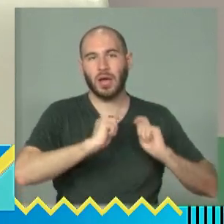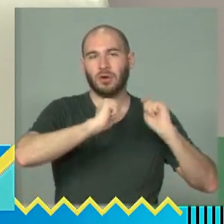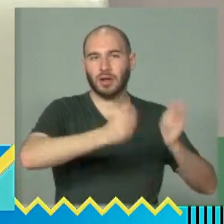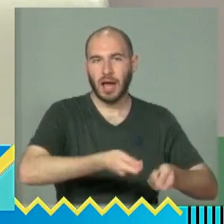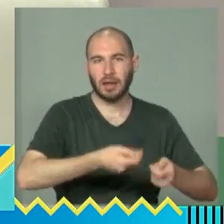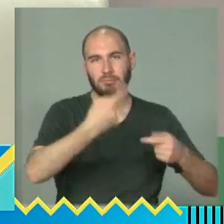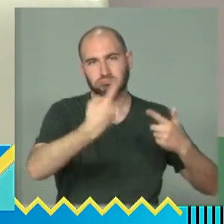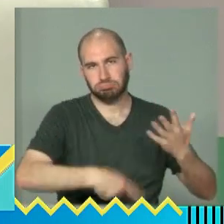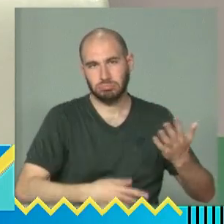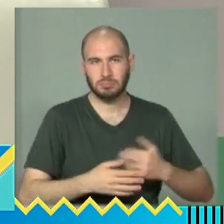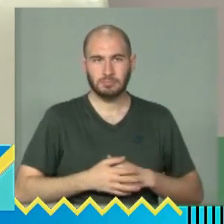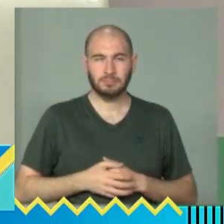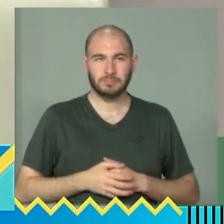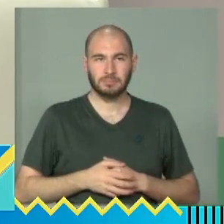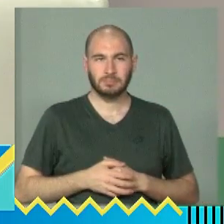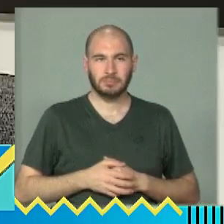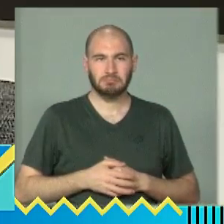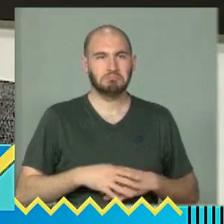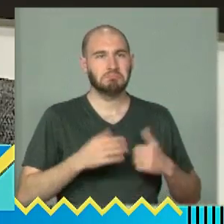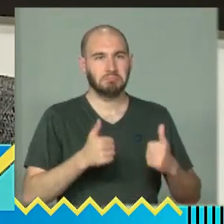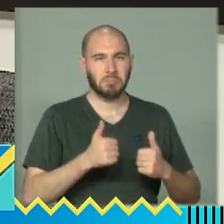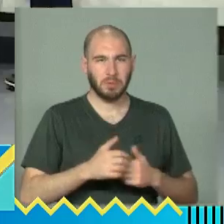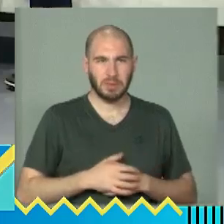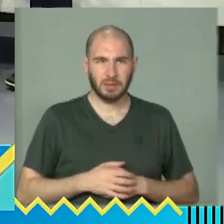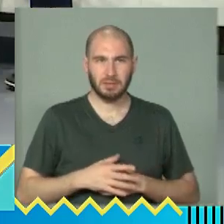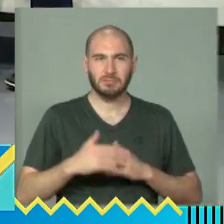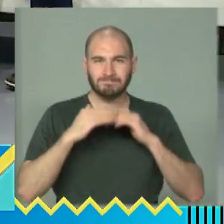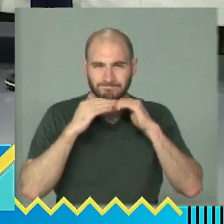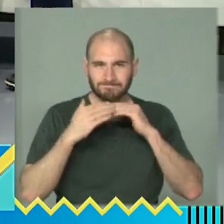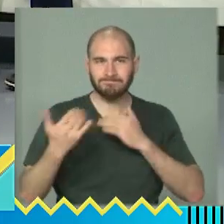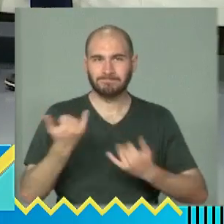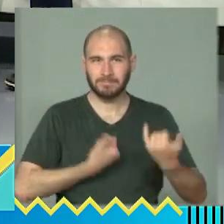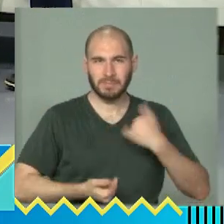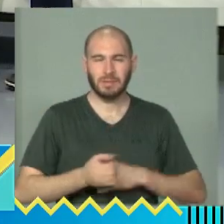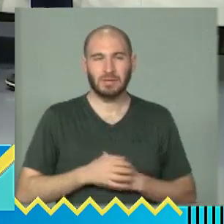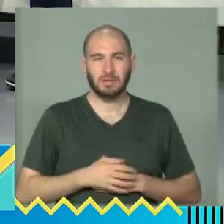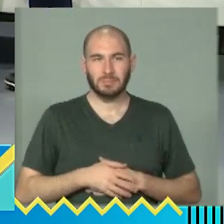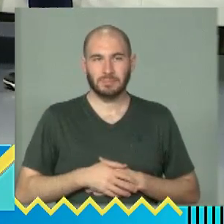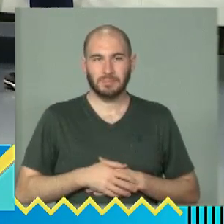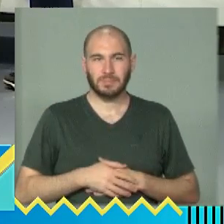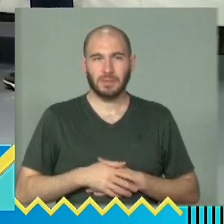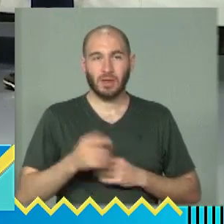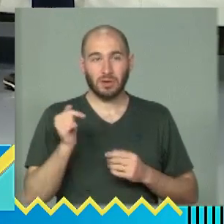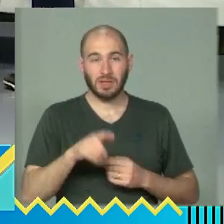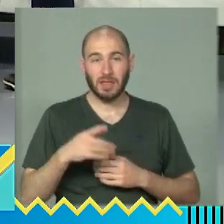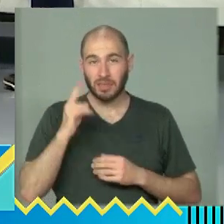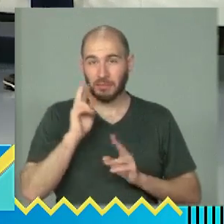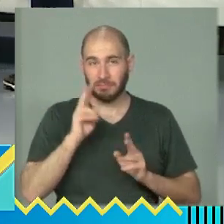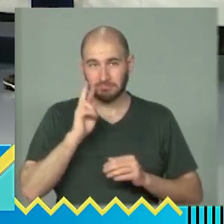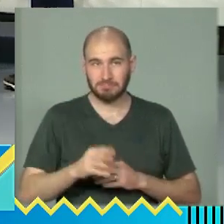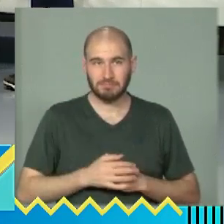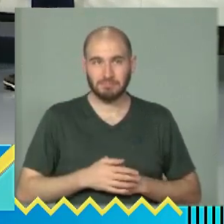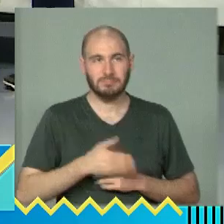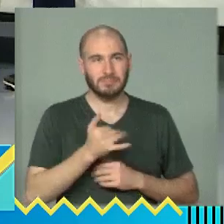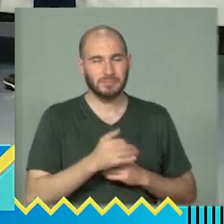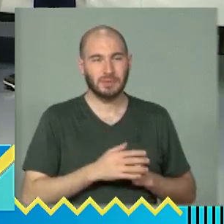y cosas así. Bien. Está buenísimo escucharlos, ¿no? Digo, tomarlo... Lo que ellos ven también, ¿no?